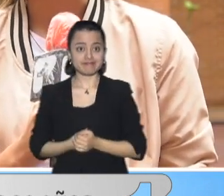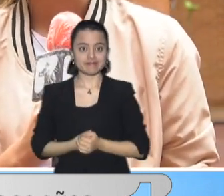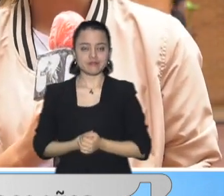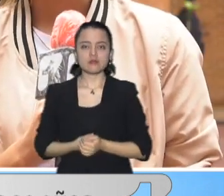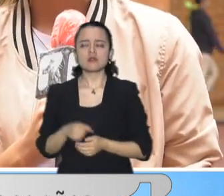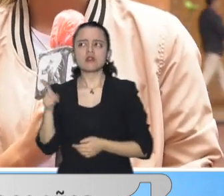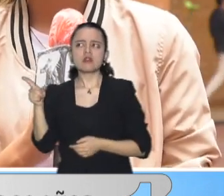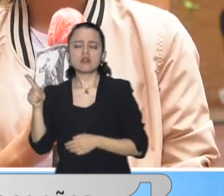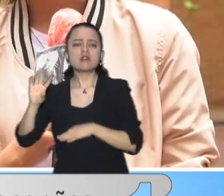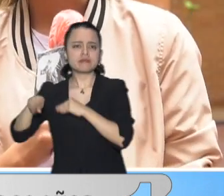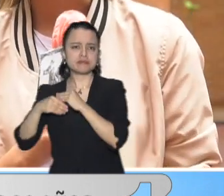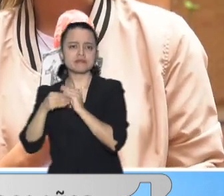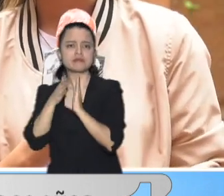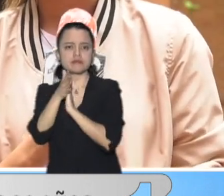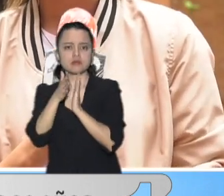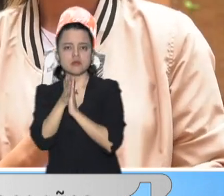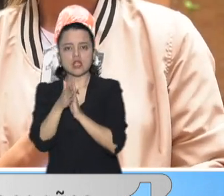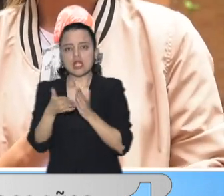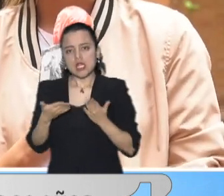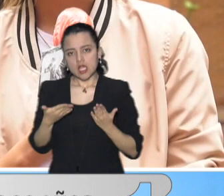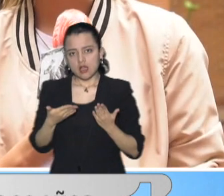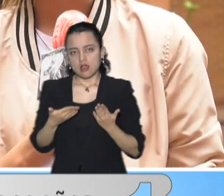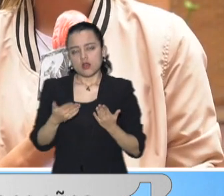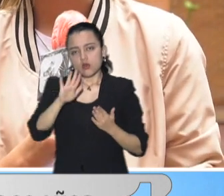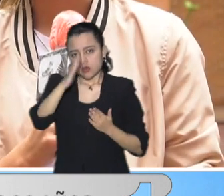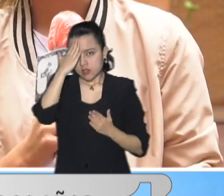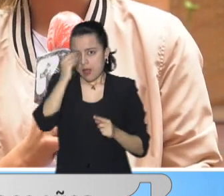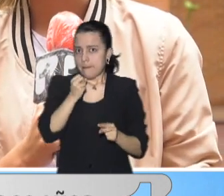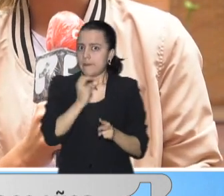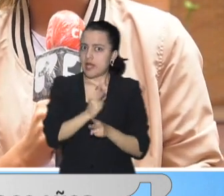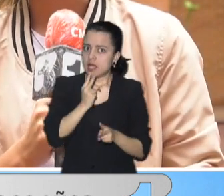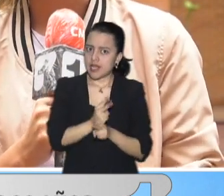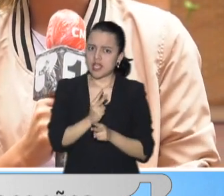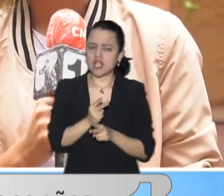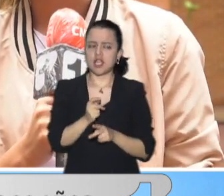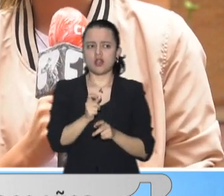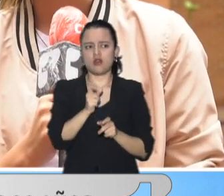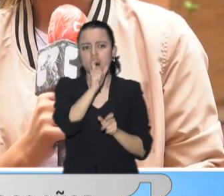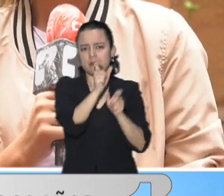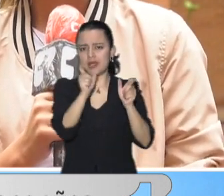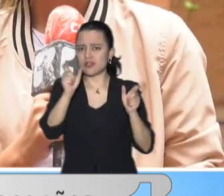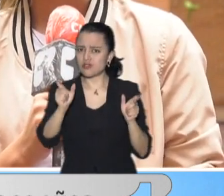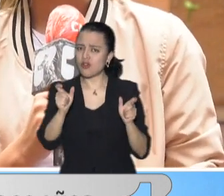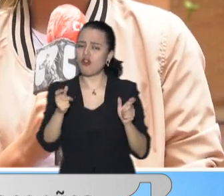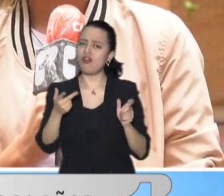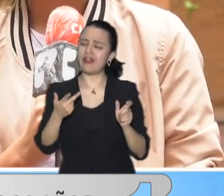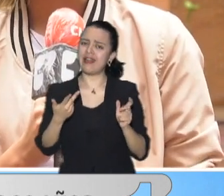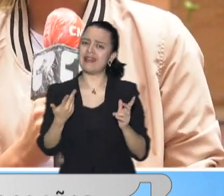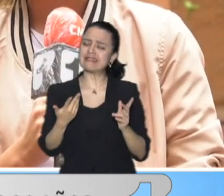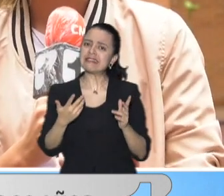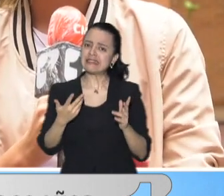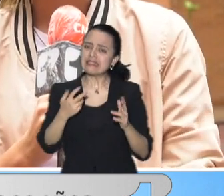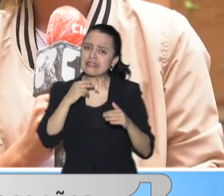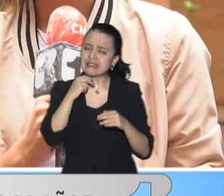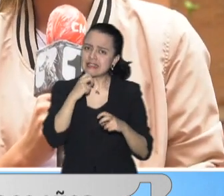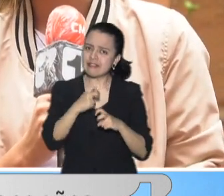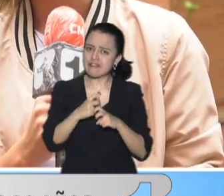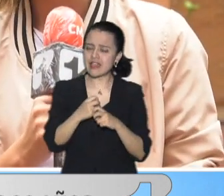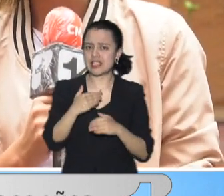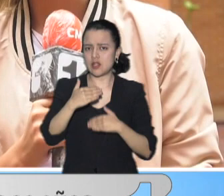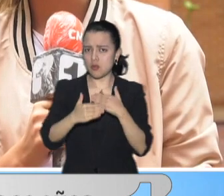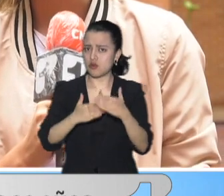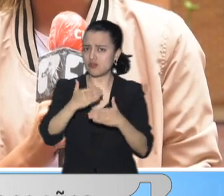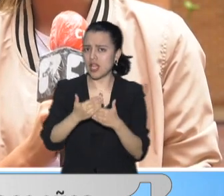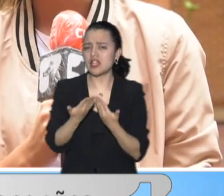adultos mayores será un poco más lenta, pues por todos los riesgos que estos tienen de contraer el virus yendo a las EPS, a los lugares de